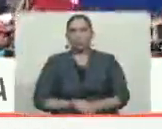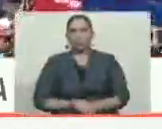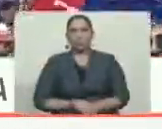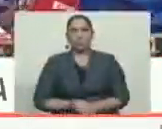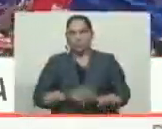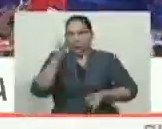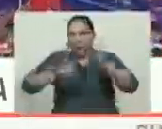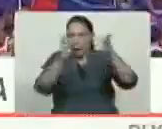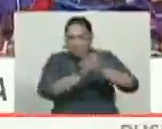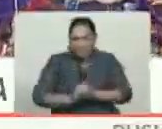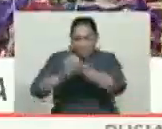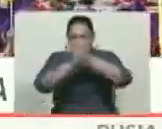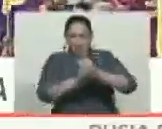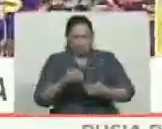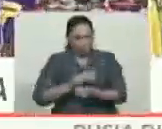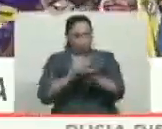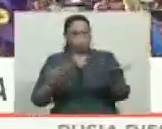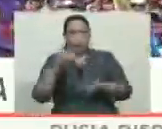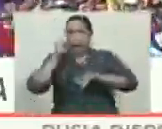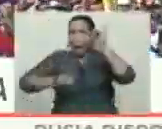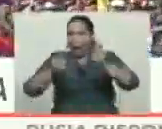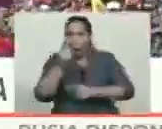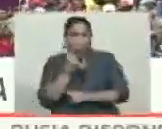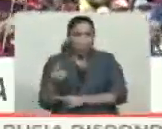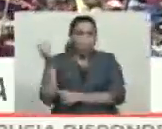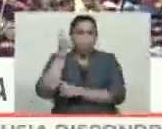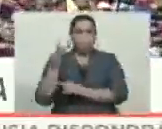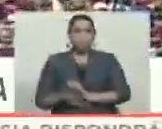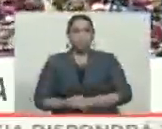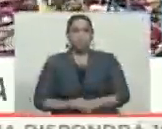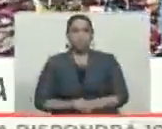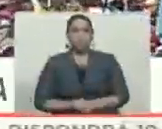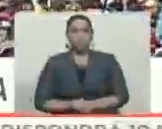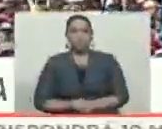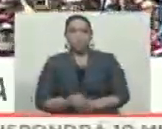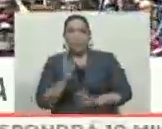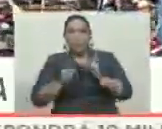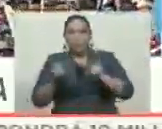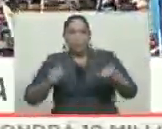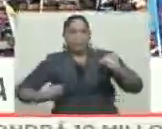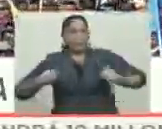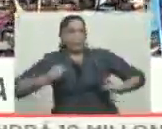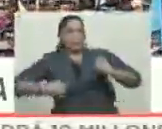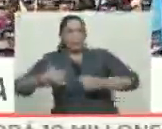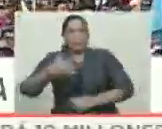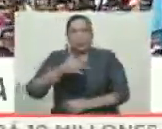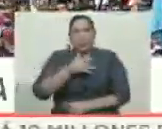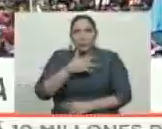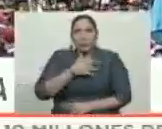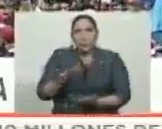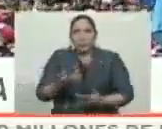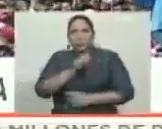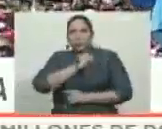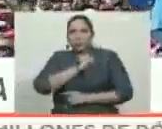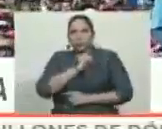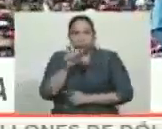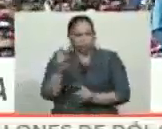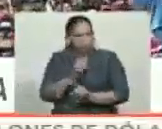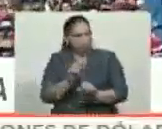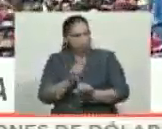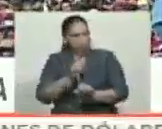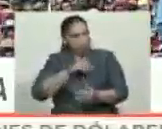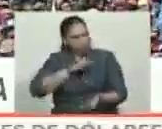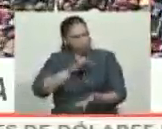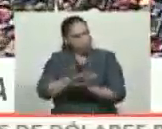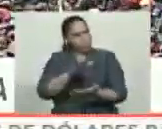Algunos compañeros, algunas compañeras se ponen nerviosos, angustiados. No, vale,